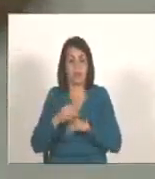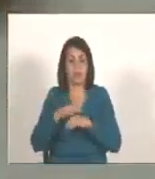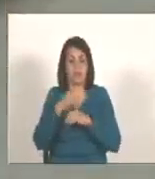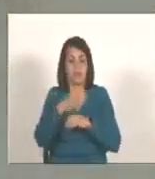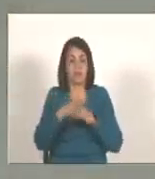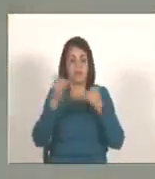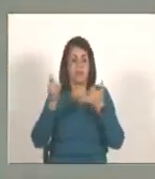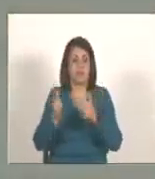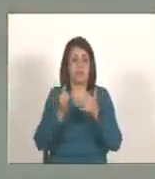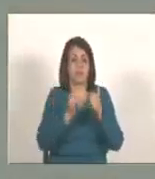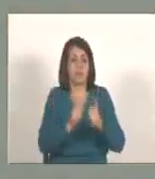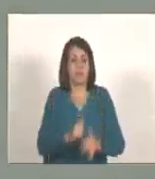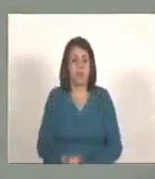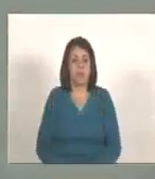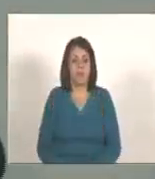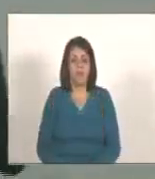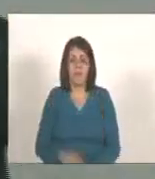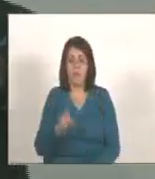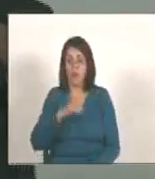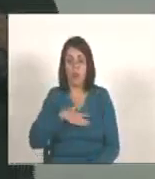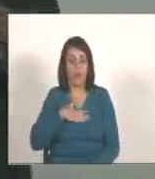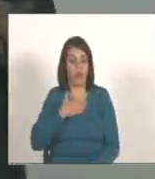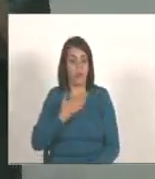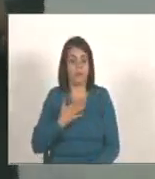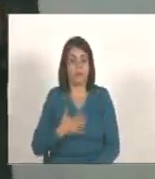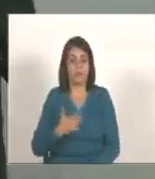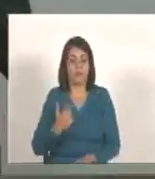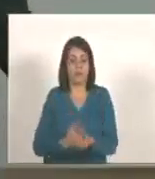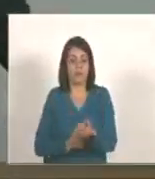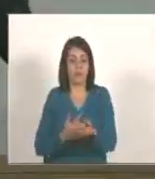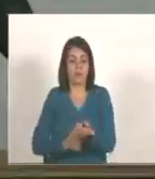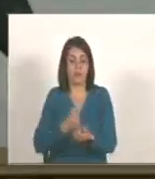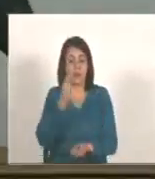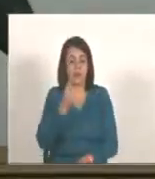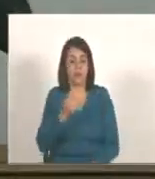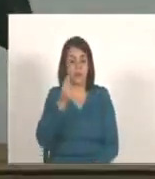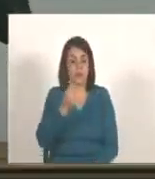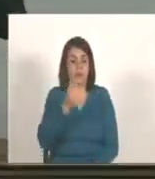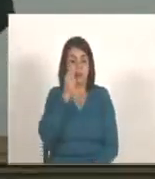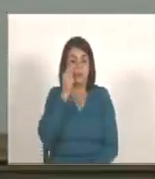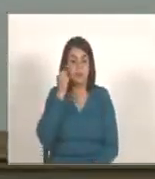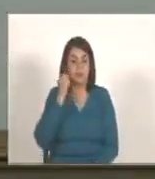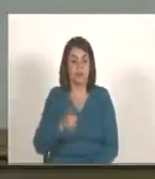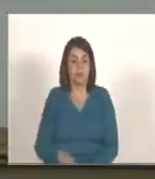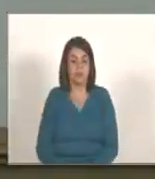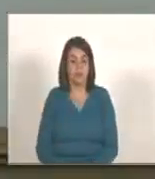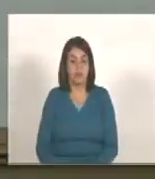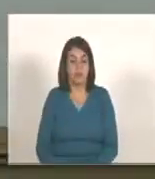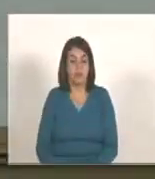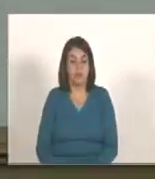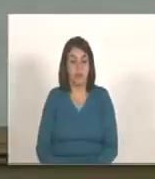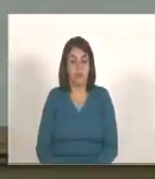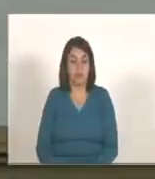nuestras hijas y a nuestros hijos. Ese no puede ser, hermanas diputadas, hermanos diputados.